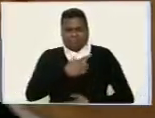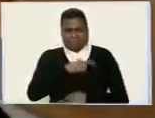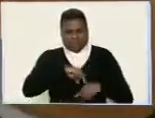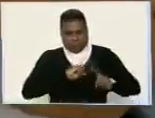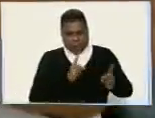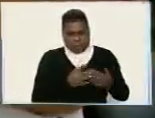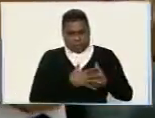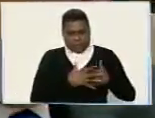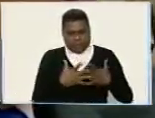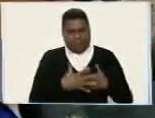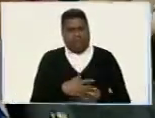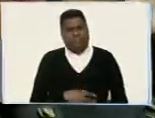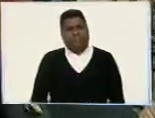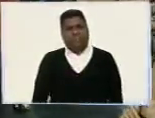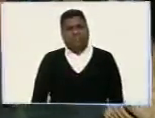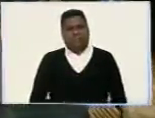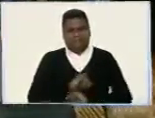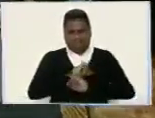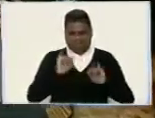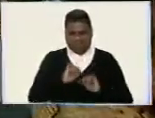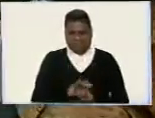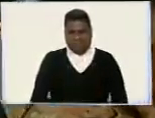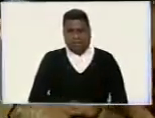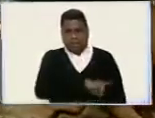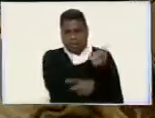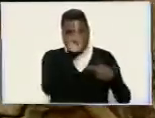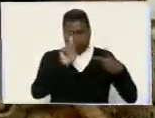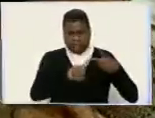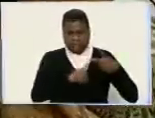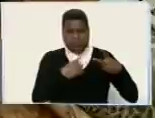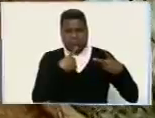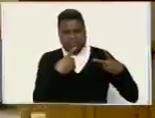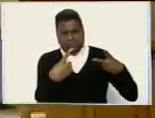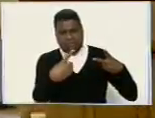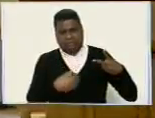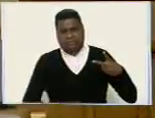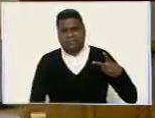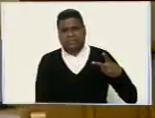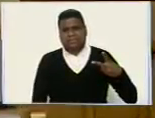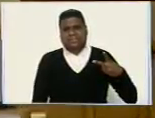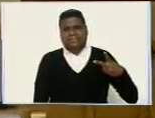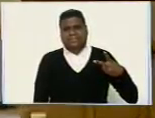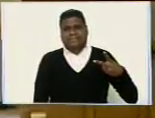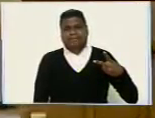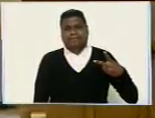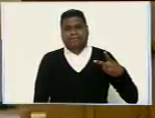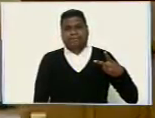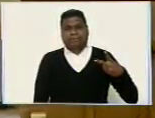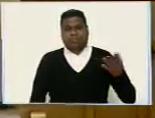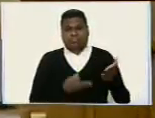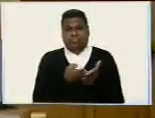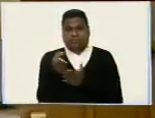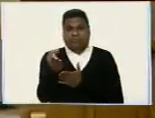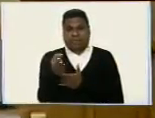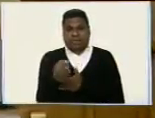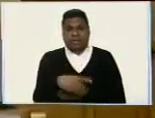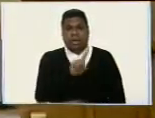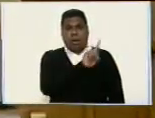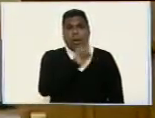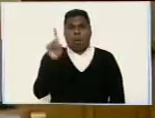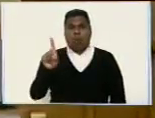Entonces, para ir cerrando, fíjense, lo segundo, decíamos, la lealtad, el 11 de